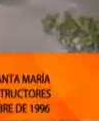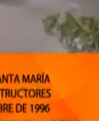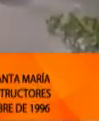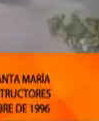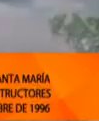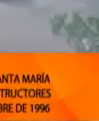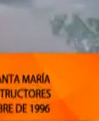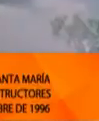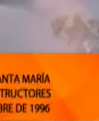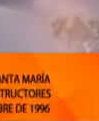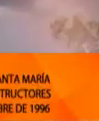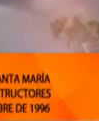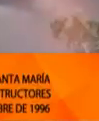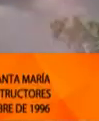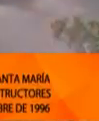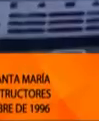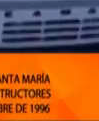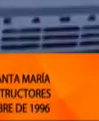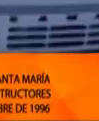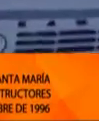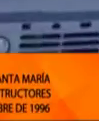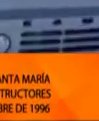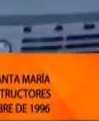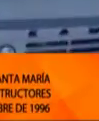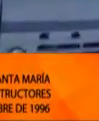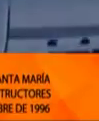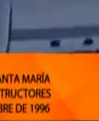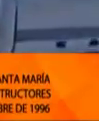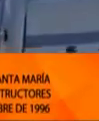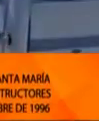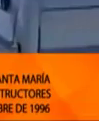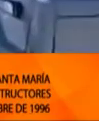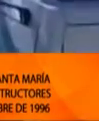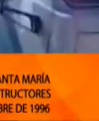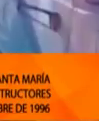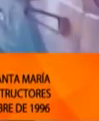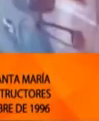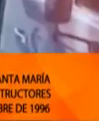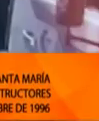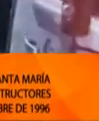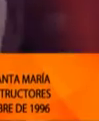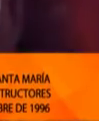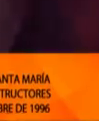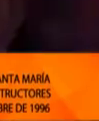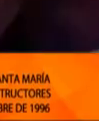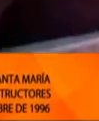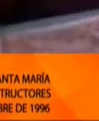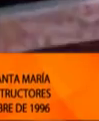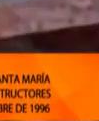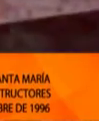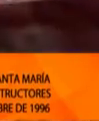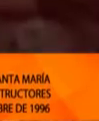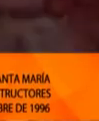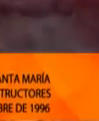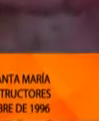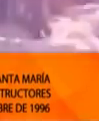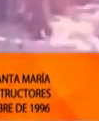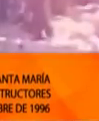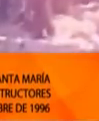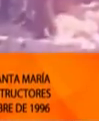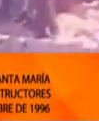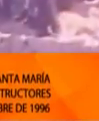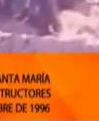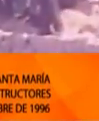orgullosos de saber que ahí podremos construir decenas y decenas de instalaciones, miles y miles